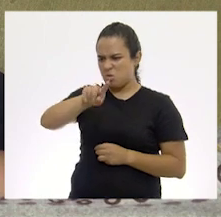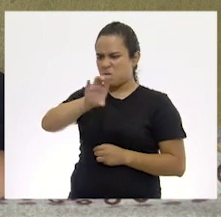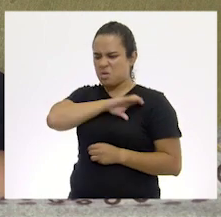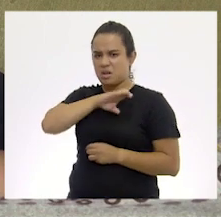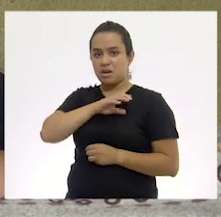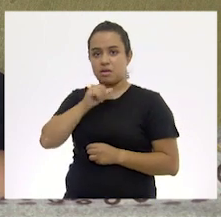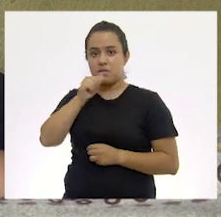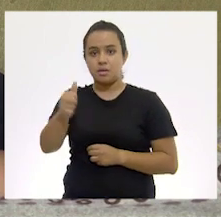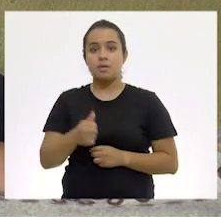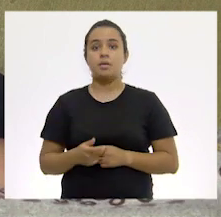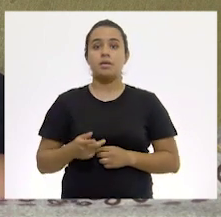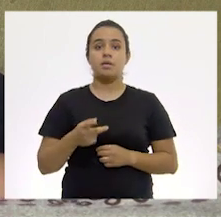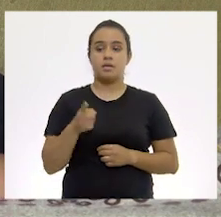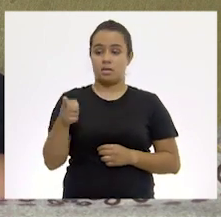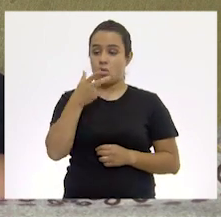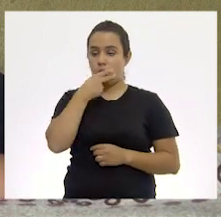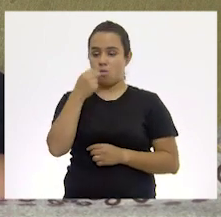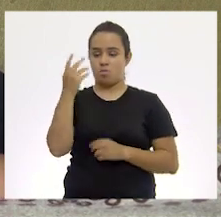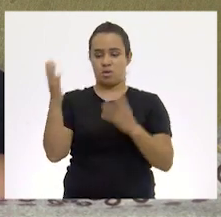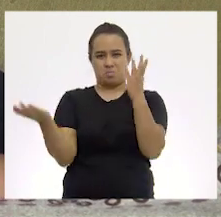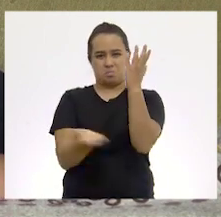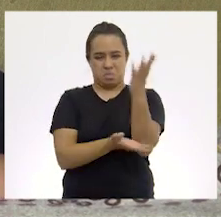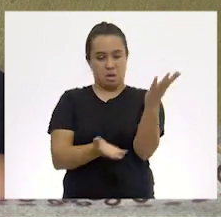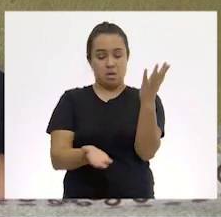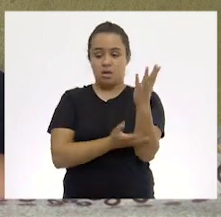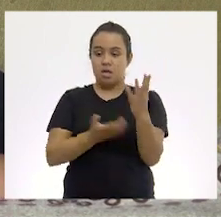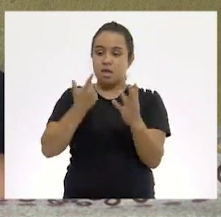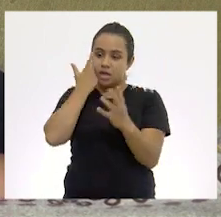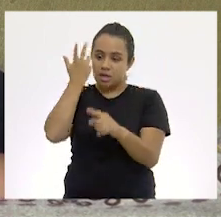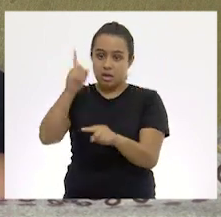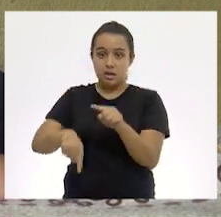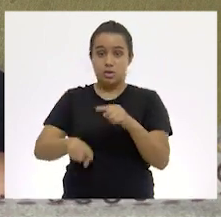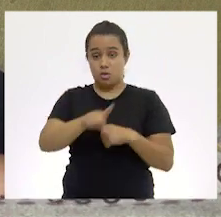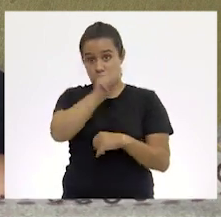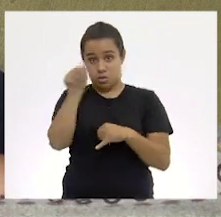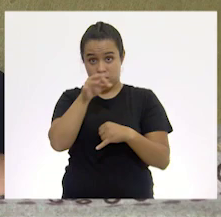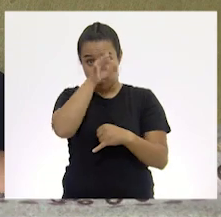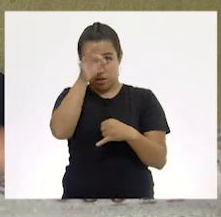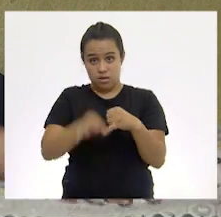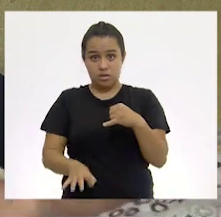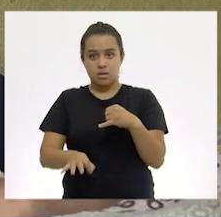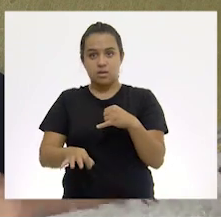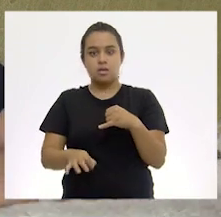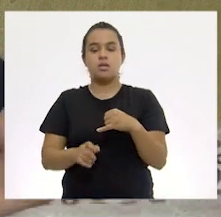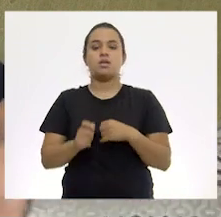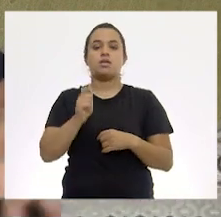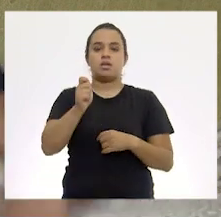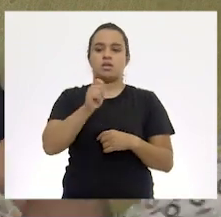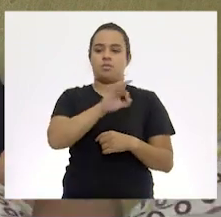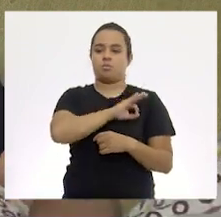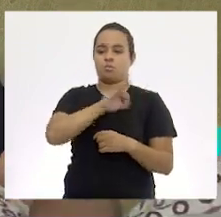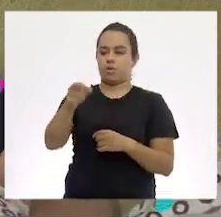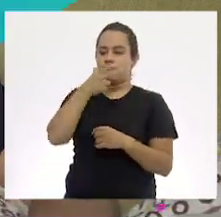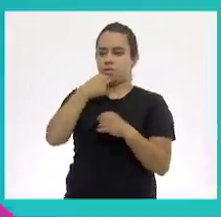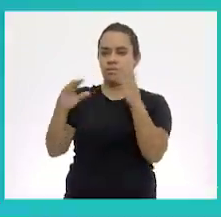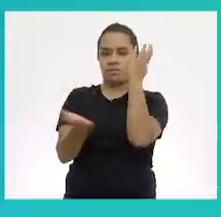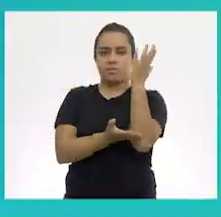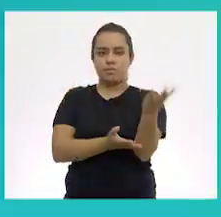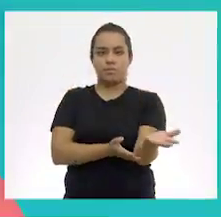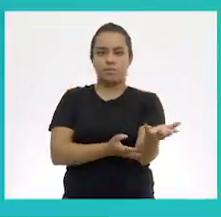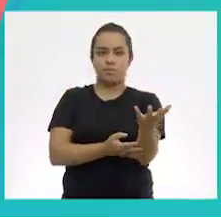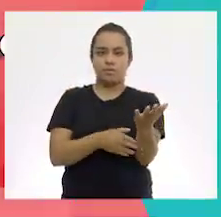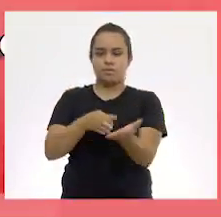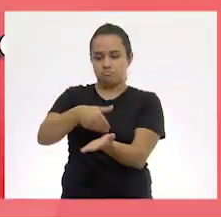Pero querían deshacerse del leñador. Y al final del cuento, todo el cuento, se pudieron deshacer del leñador.